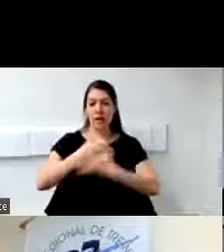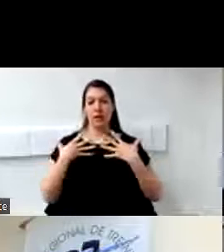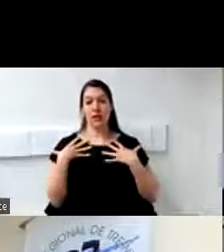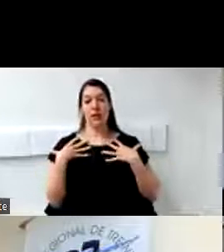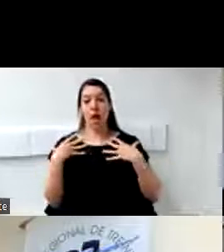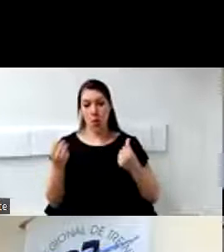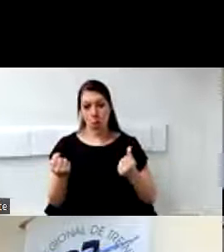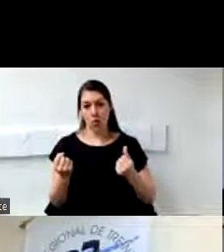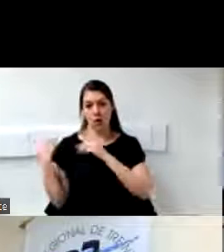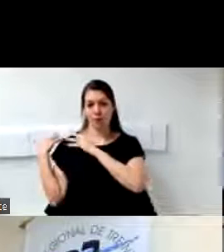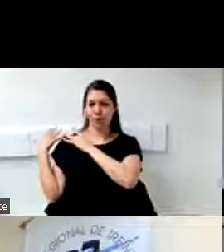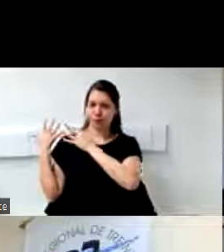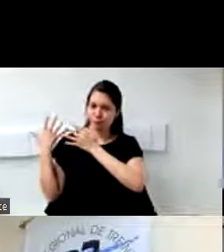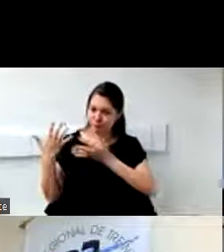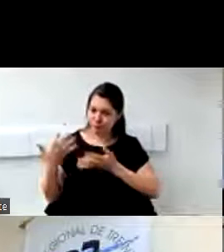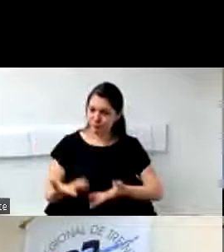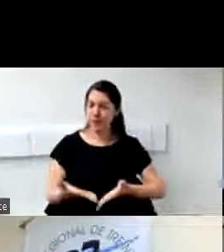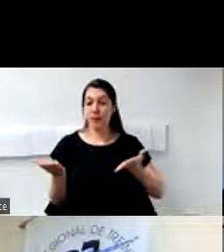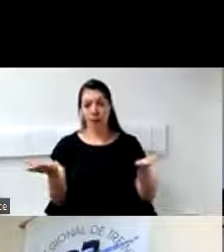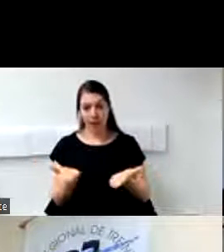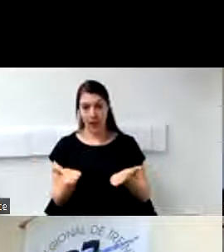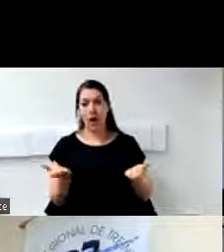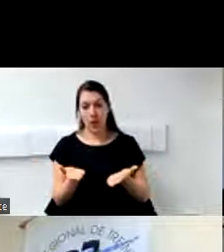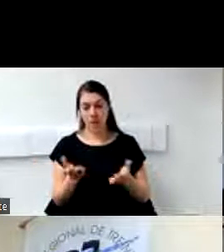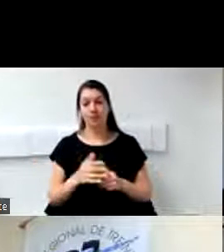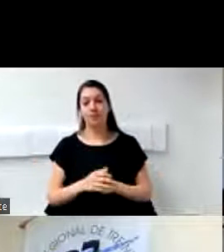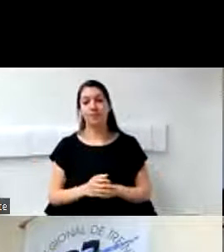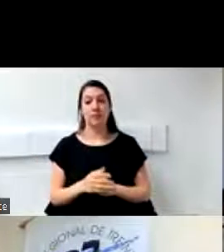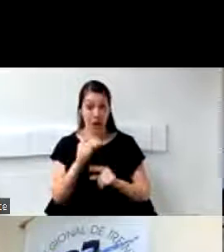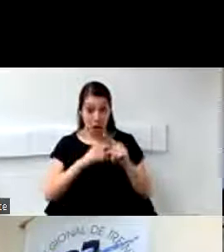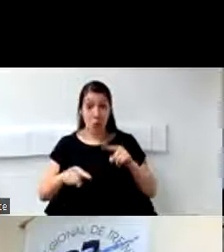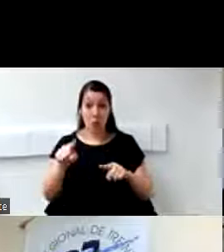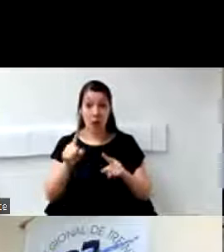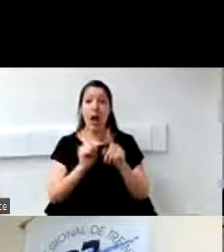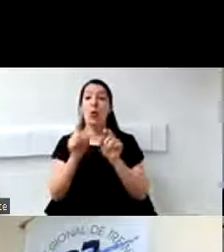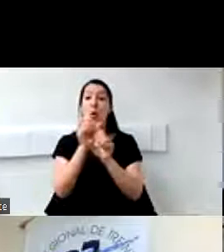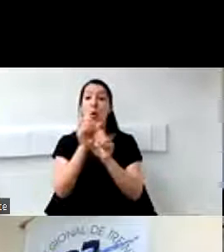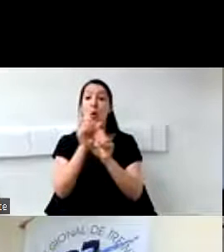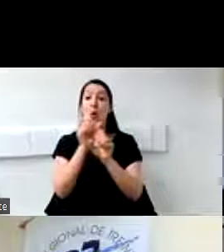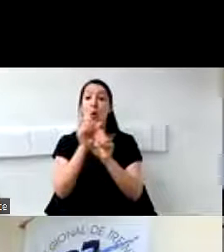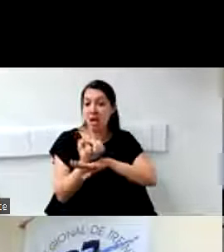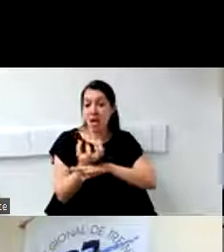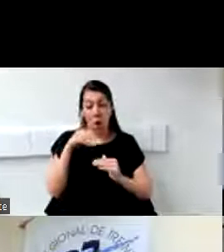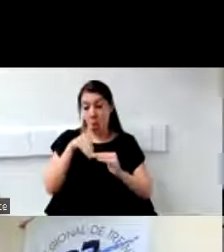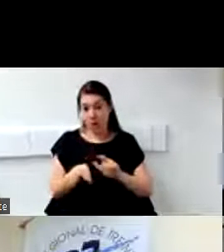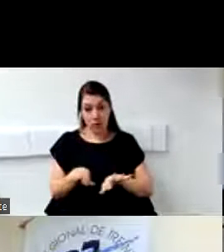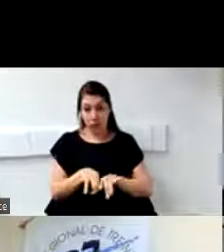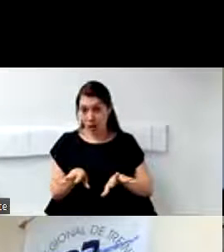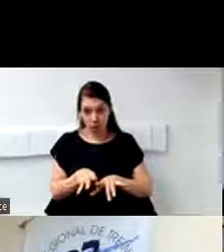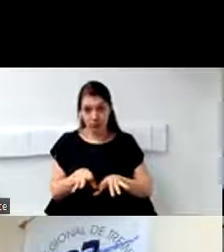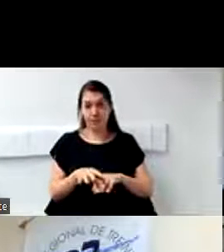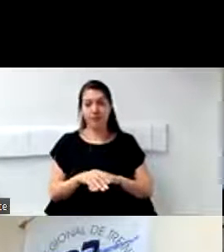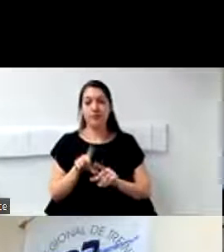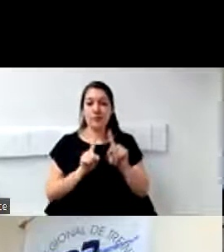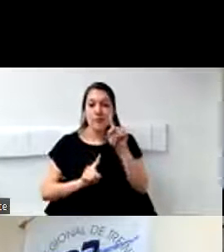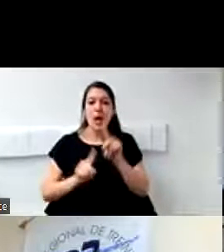que venimos llevando adelante. Muchos de los pueden bajar tranquilamente. Muchos de ellos han